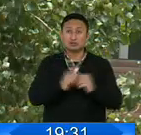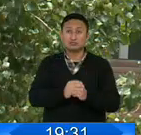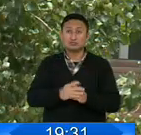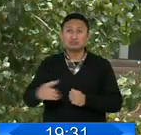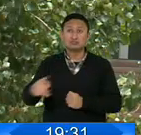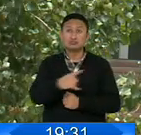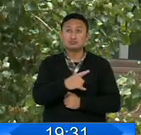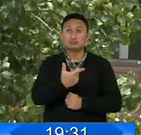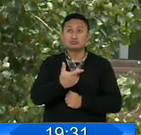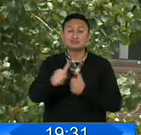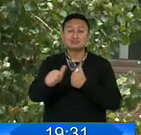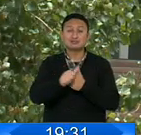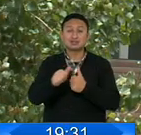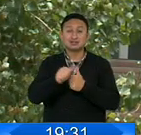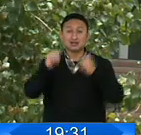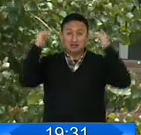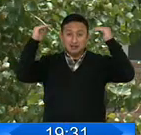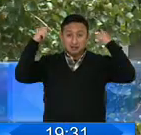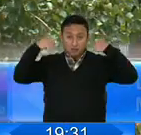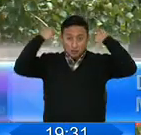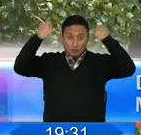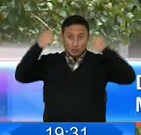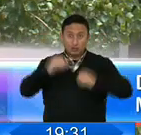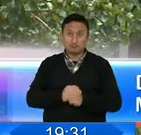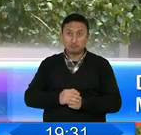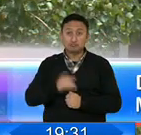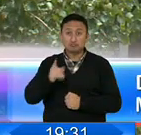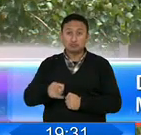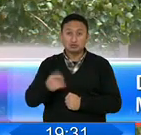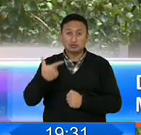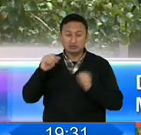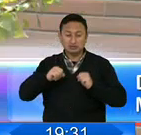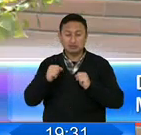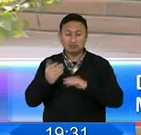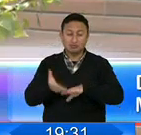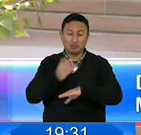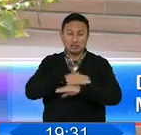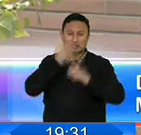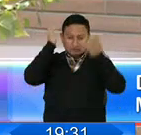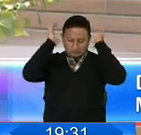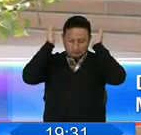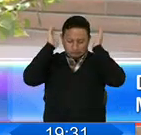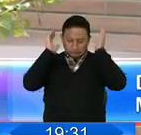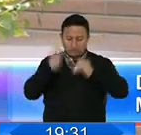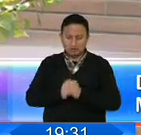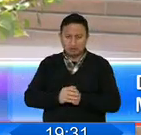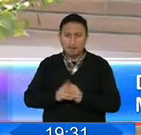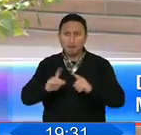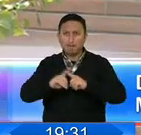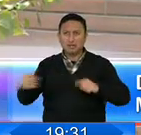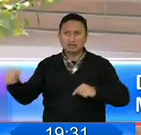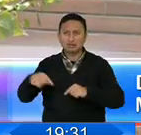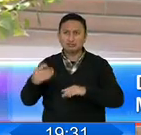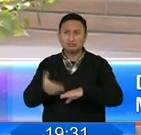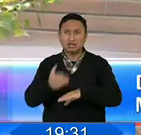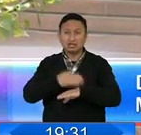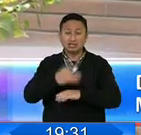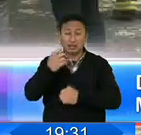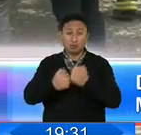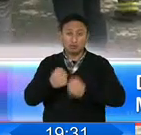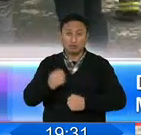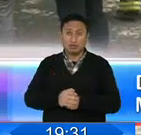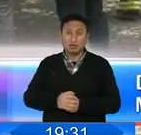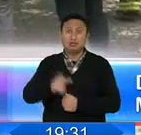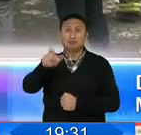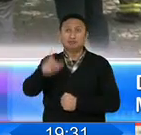tribuna de los Chiris. Unos decidieron darse una ducha para descansar, sin imaginarse que la desgracia llegó antes que ellos. Los más